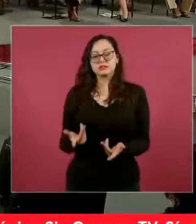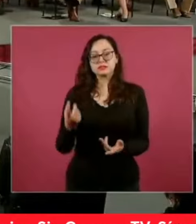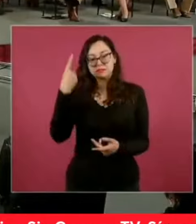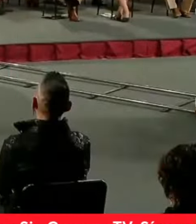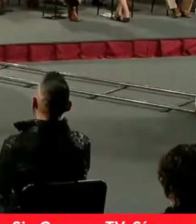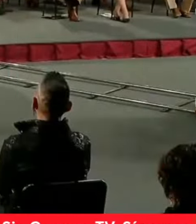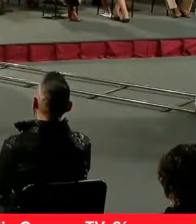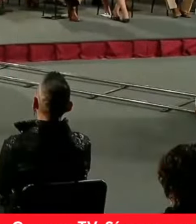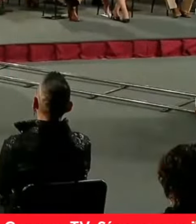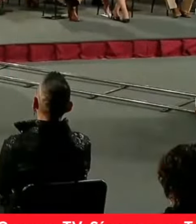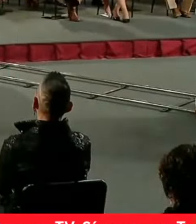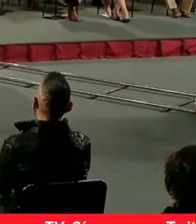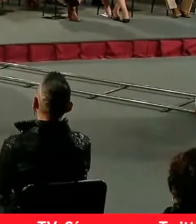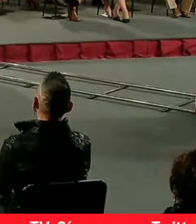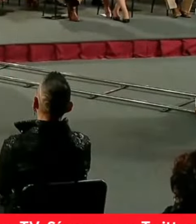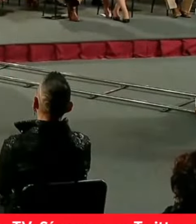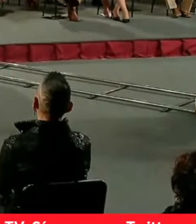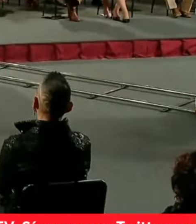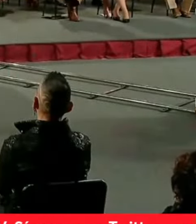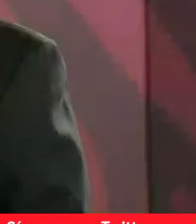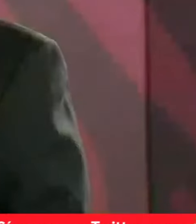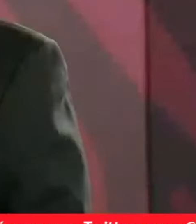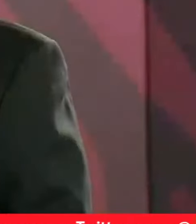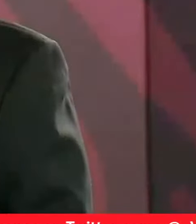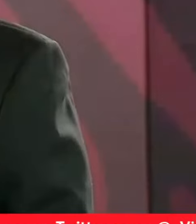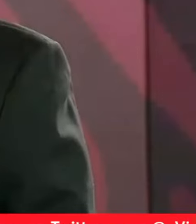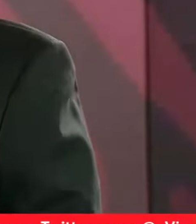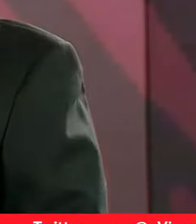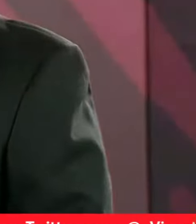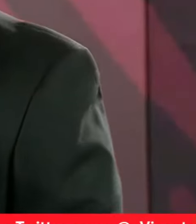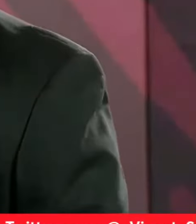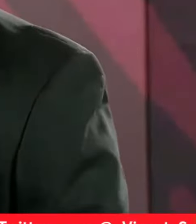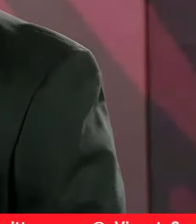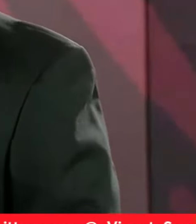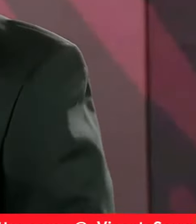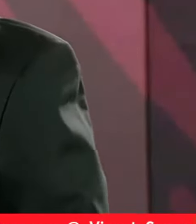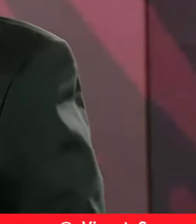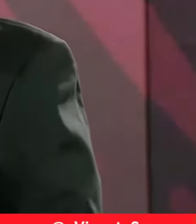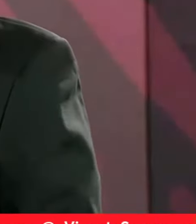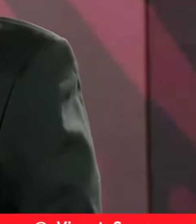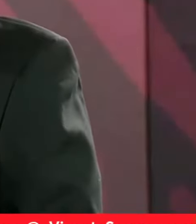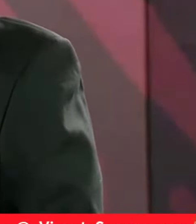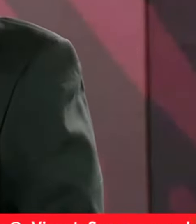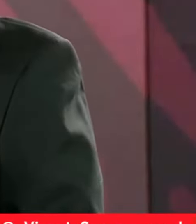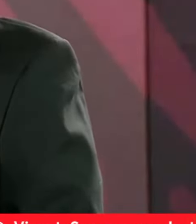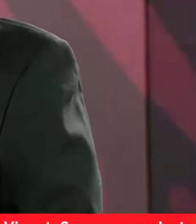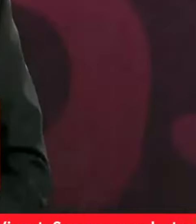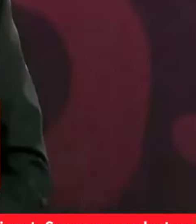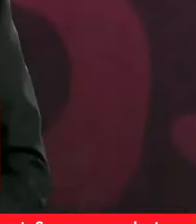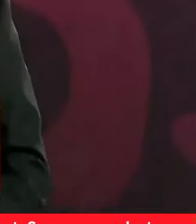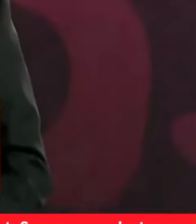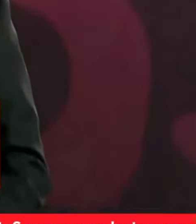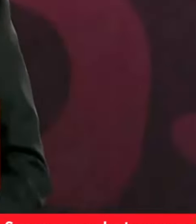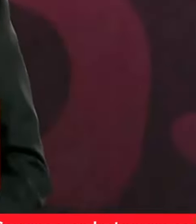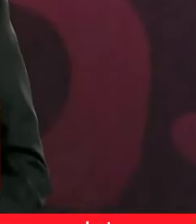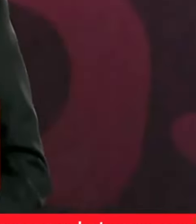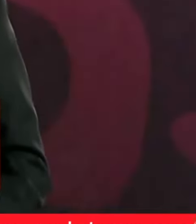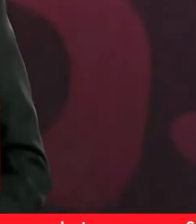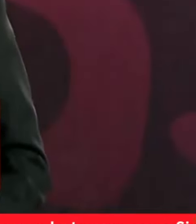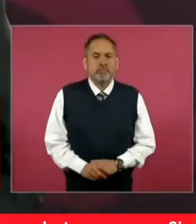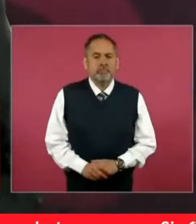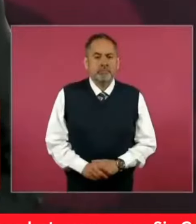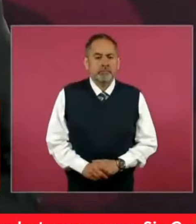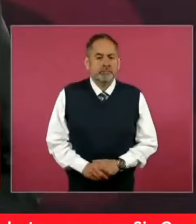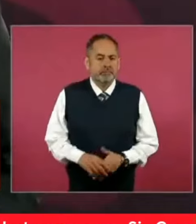Presidencia de la República, hemos avanzado significativamente en las tareas esenciales de esta institución: